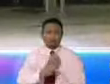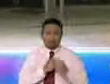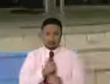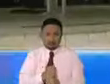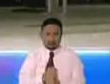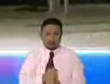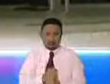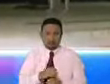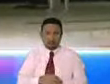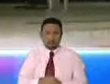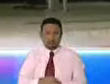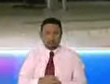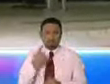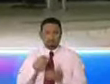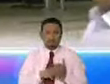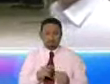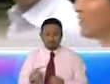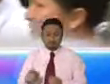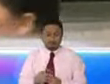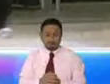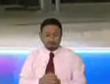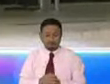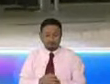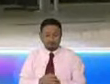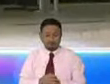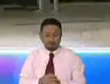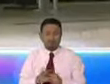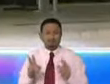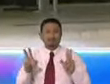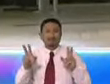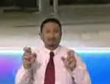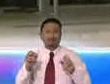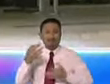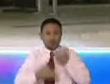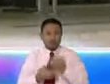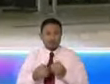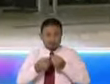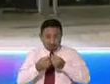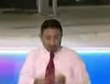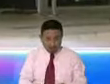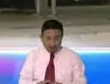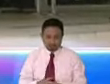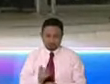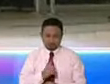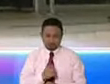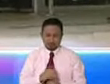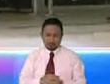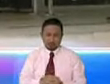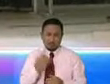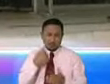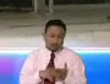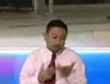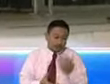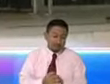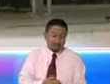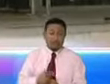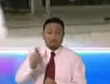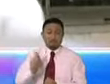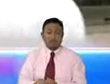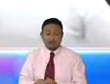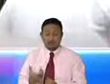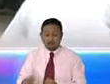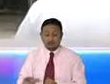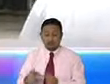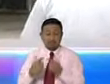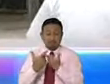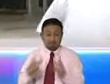esos delitos es bastante baja en cuanto a temas de prescripción. Si se dan casos de impunidad es más bien porque no se detectan de forma flagrante y por lo tanto